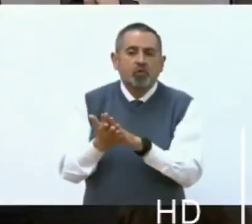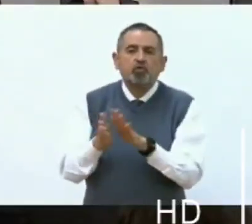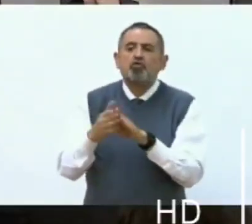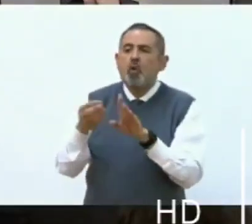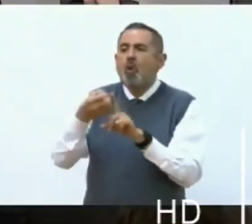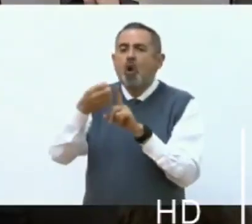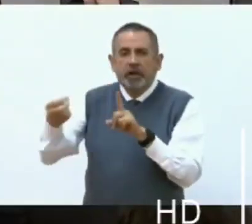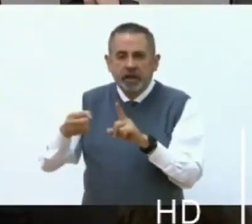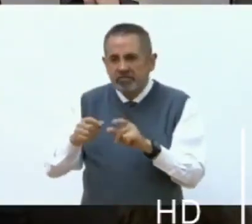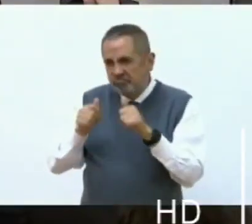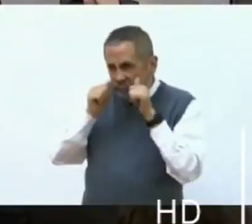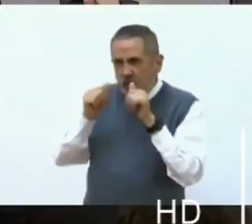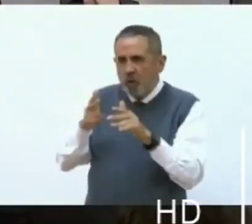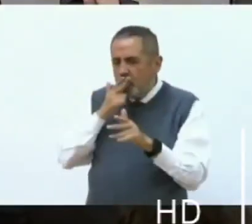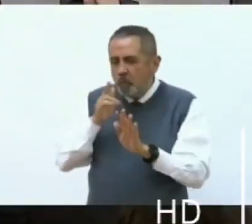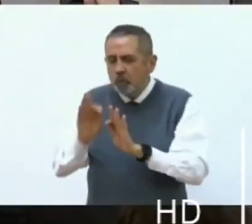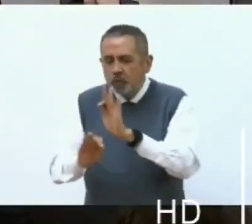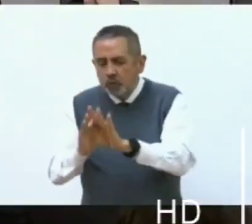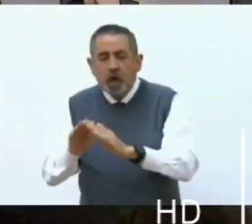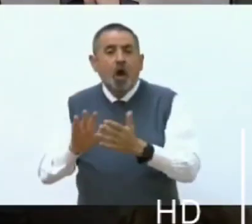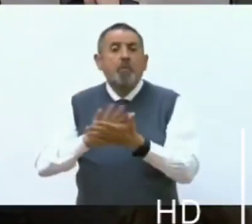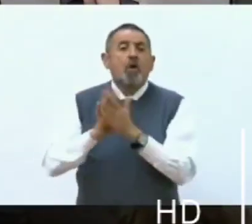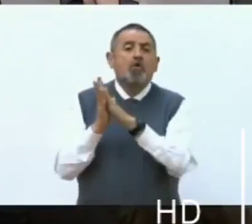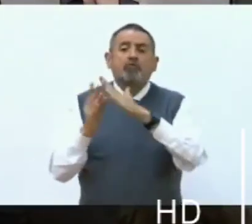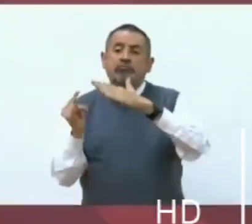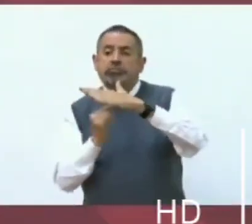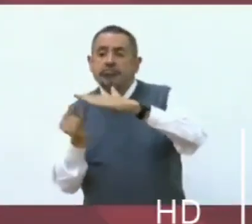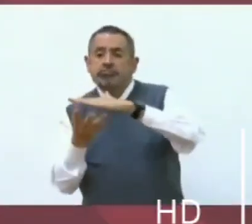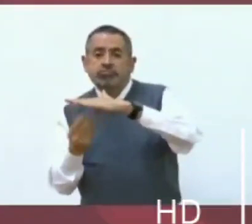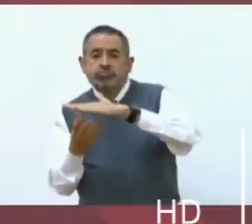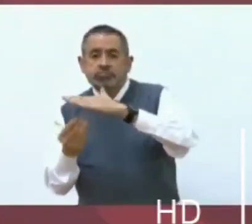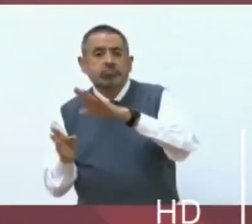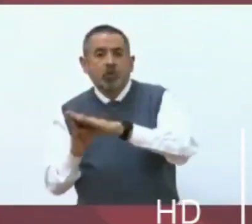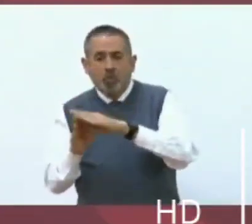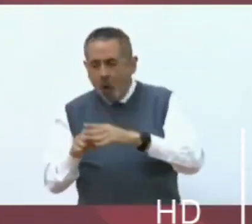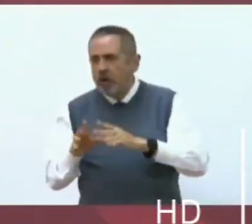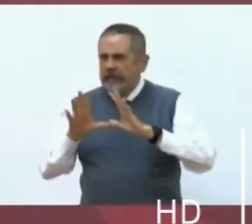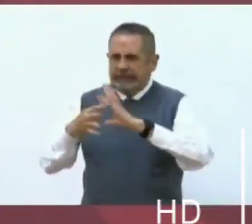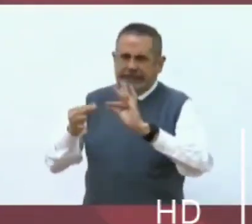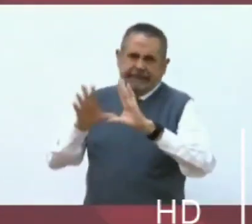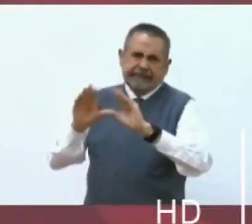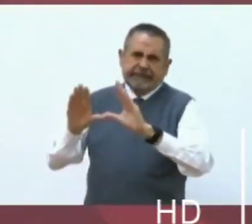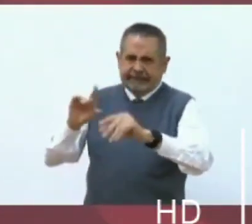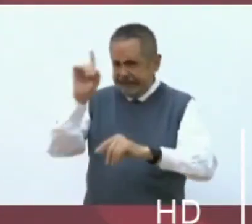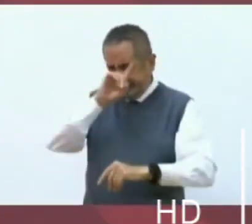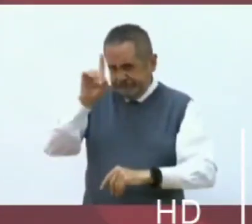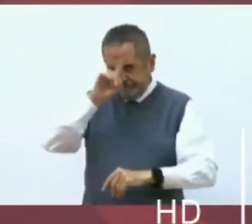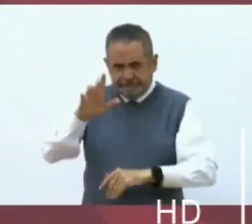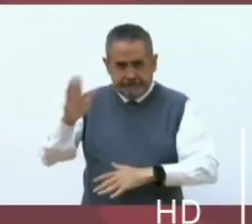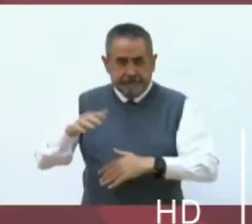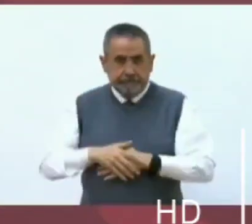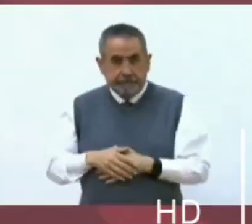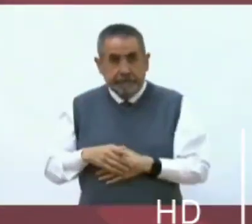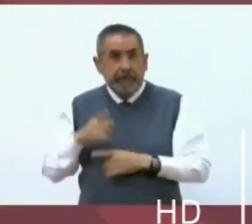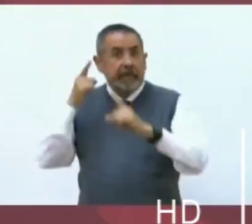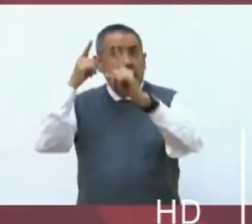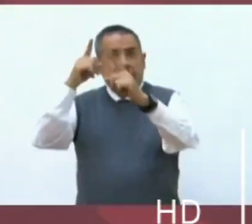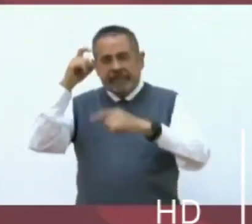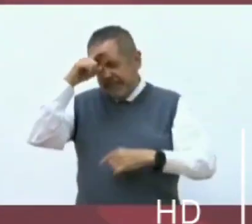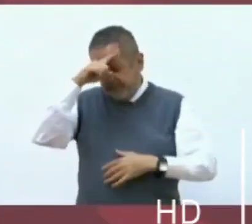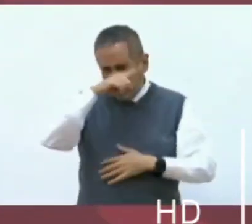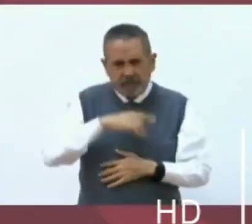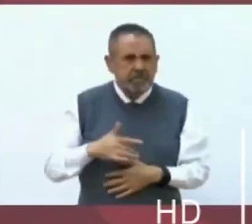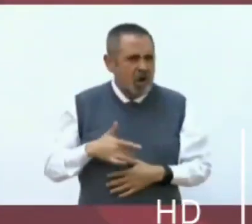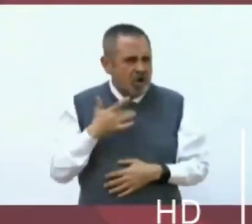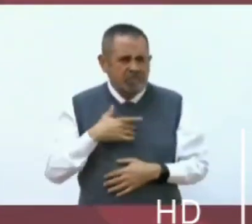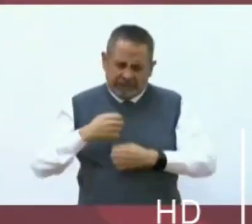de conservación y digitalización de los documentos históricos. El reto es complejo, pero estamos